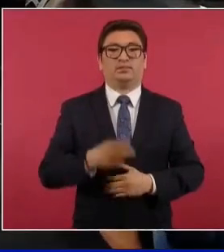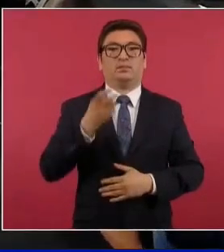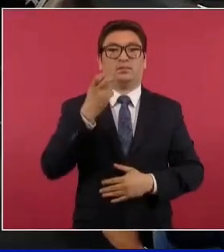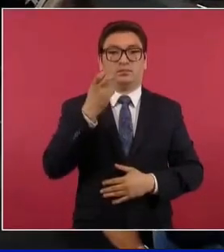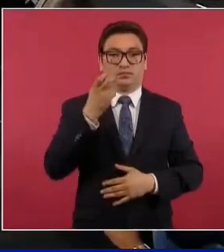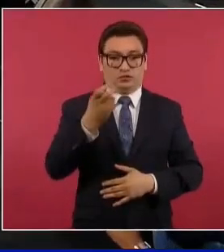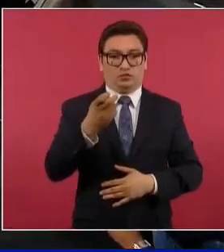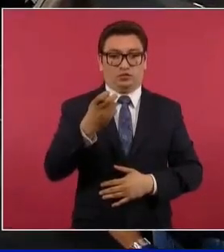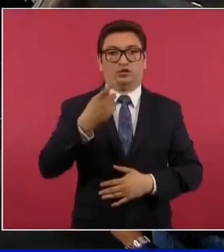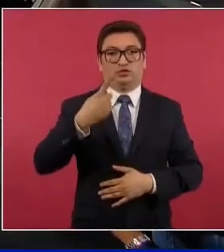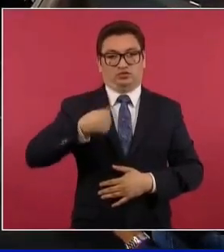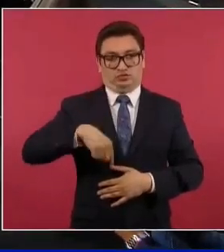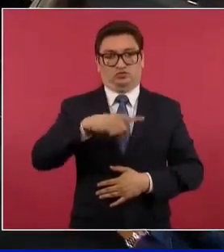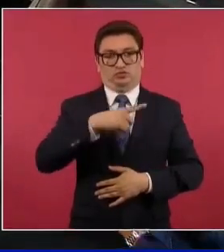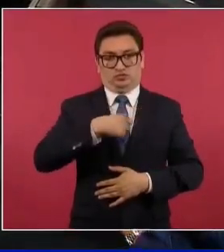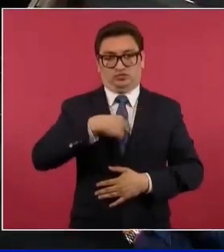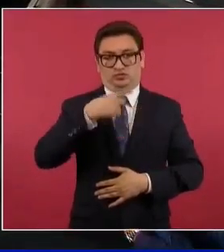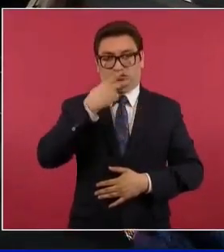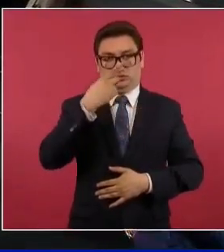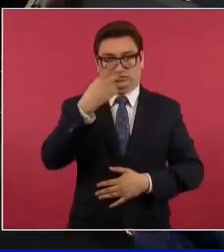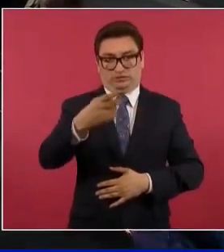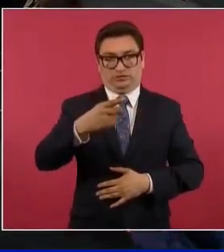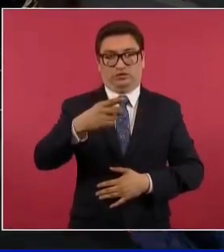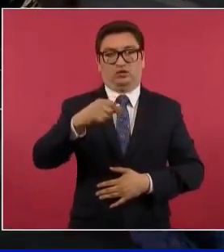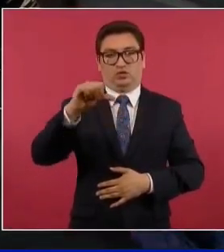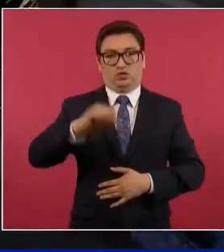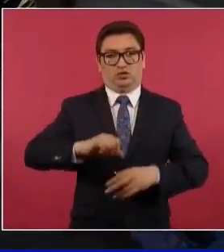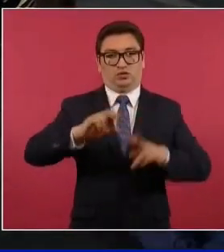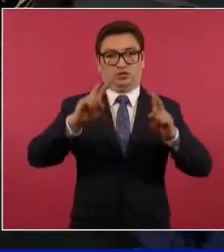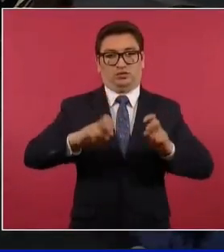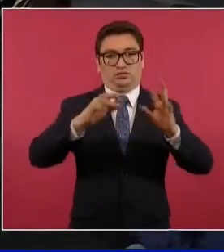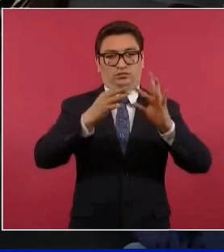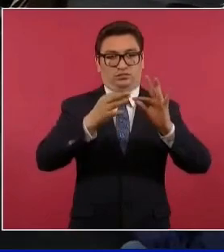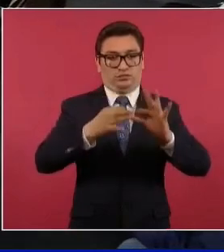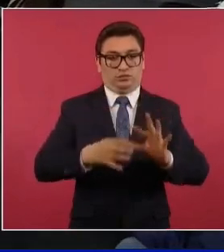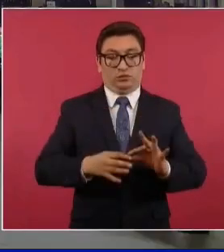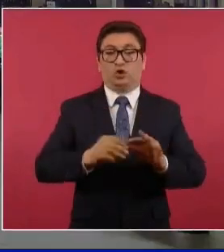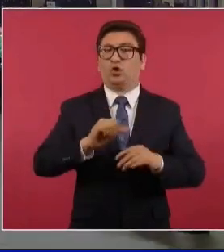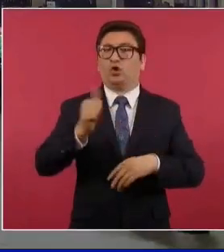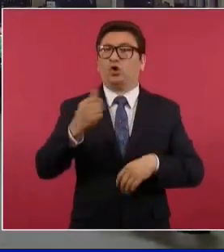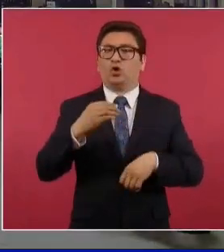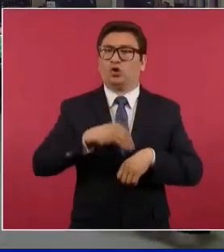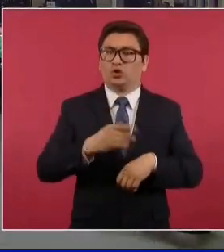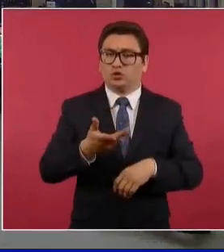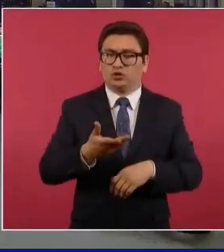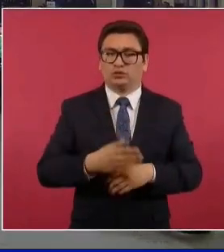ofrecimos que íbamos a tocar este tema y lo platicamos. No sé si tengas otra. Sí, entiendo su